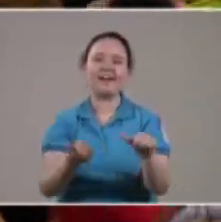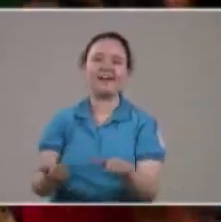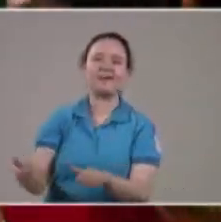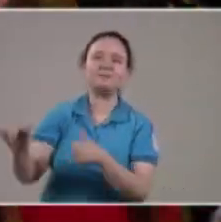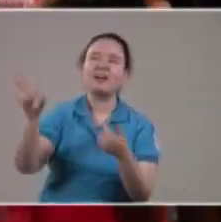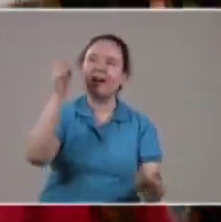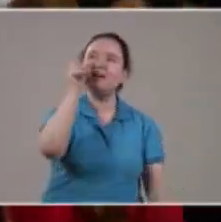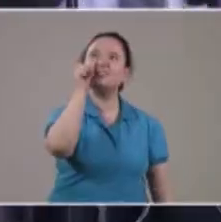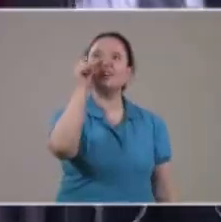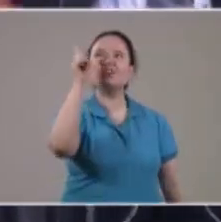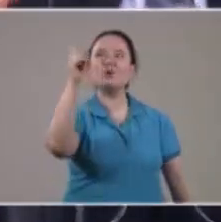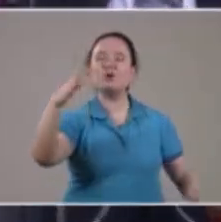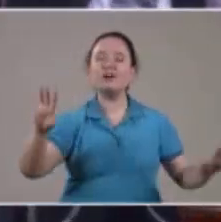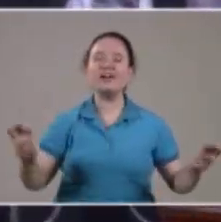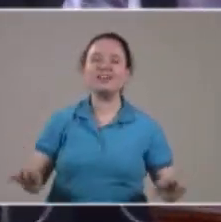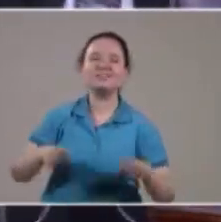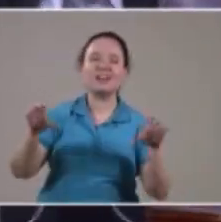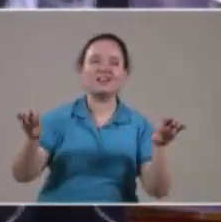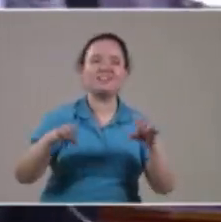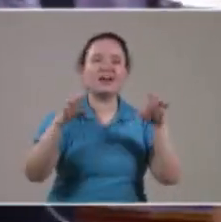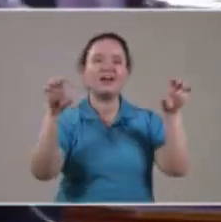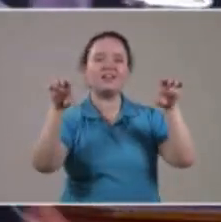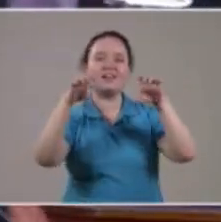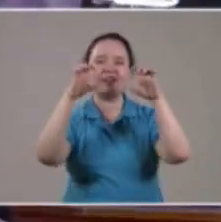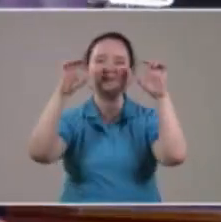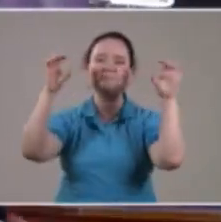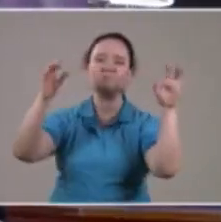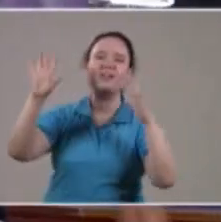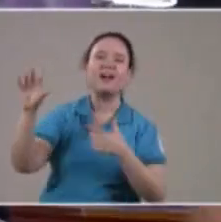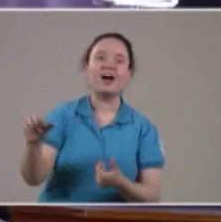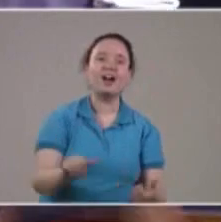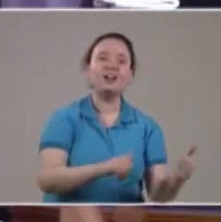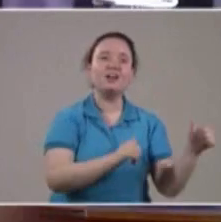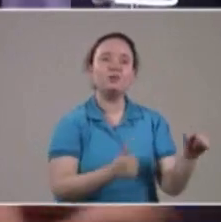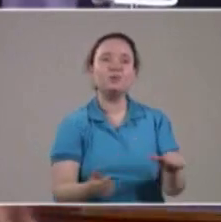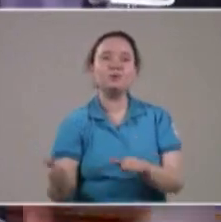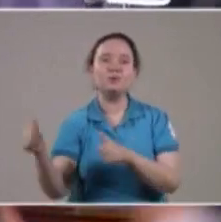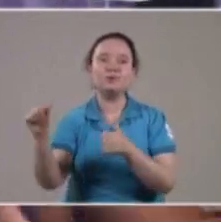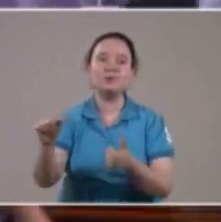Aleluya. Al Señor exaltaré.